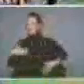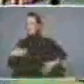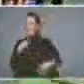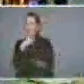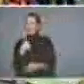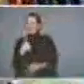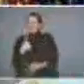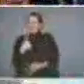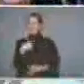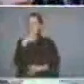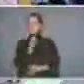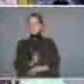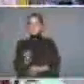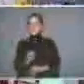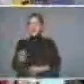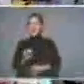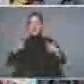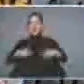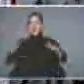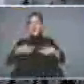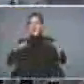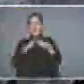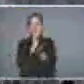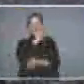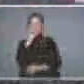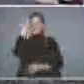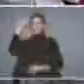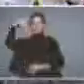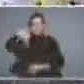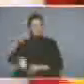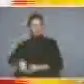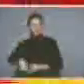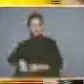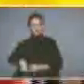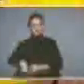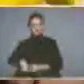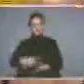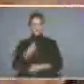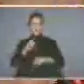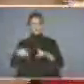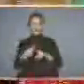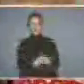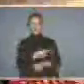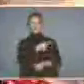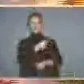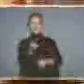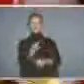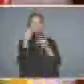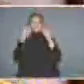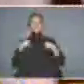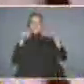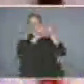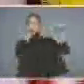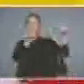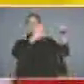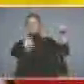a estar con mi equipaje del San Juan. Y en deporte salud, me